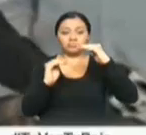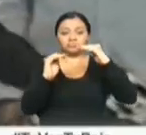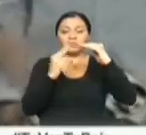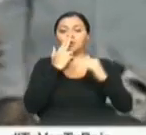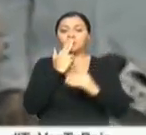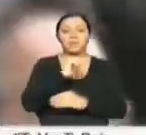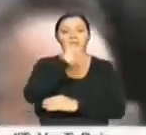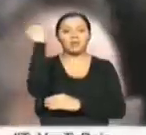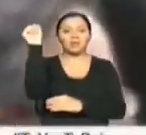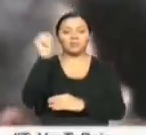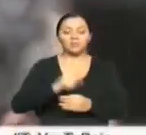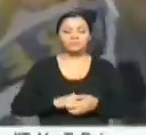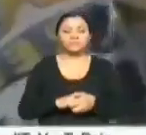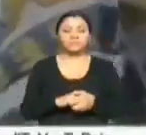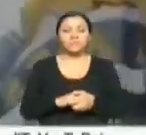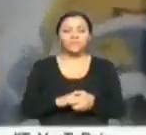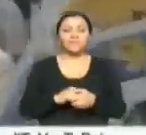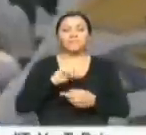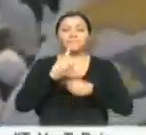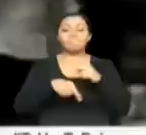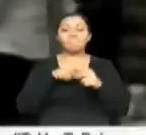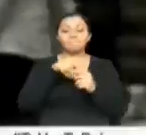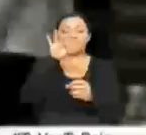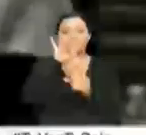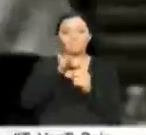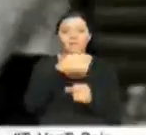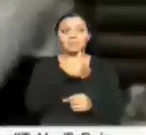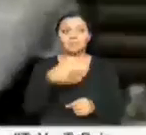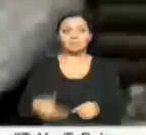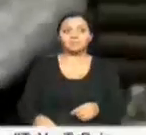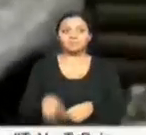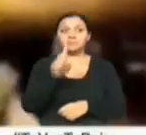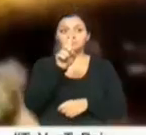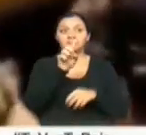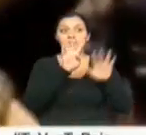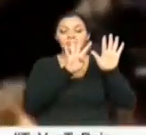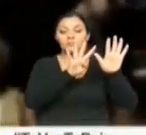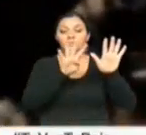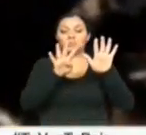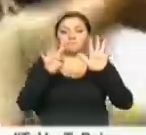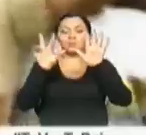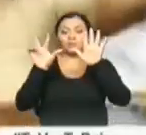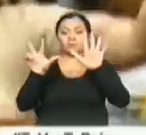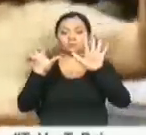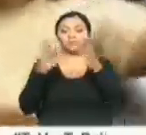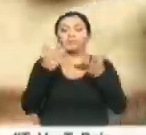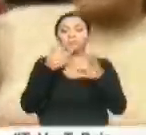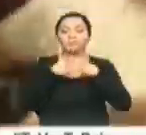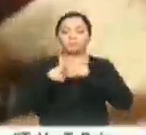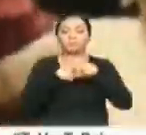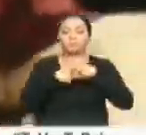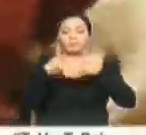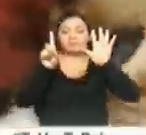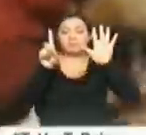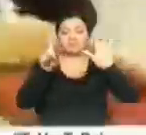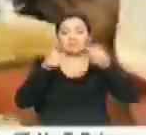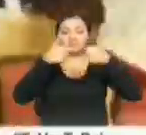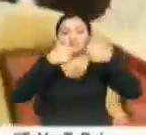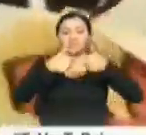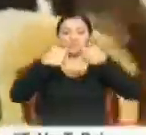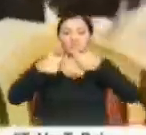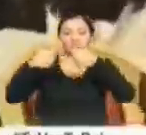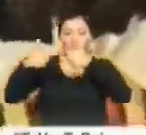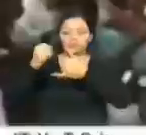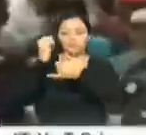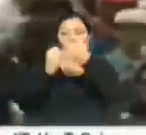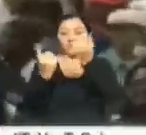las elecciones. Para los comicios presidenciales de 1998, entraron en contienda 6 binomios. Los